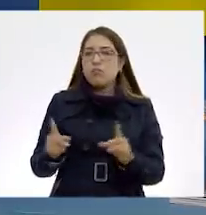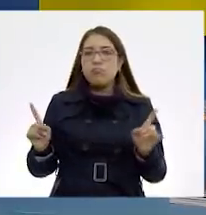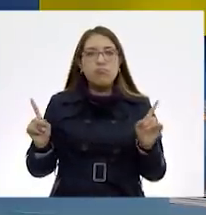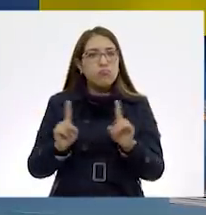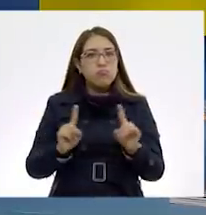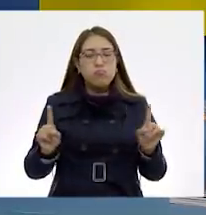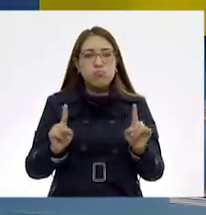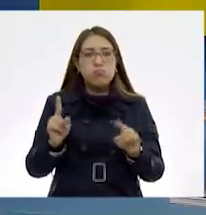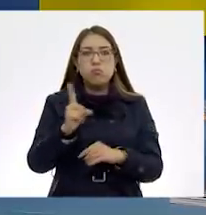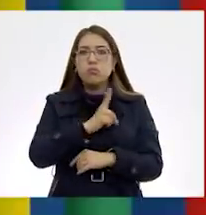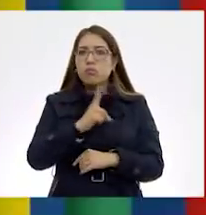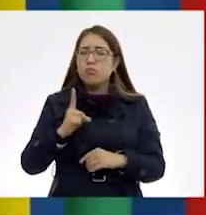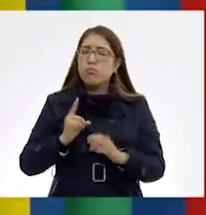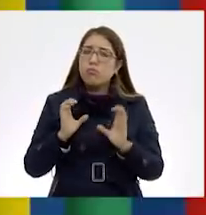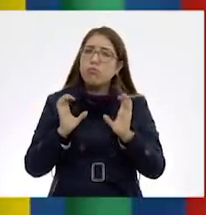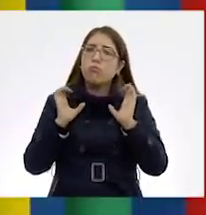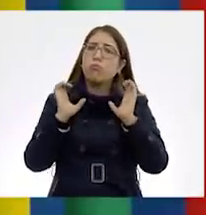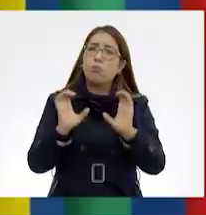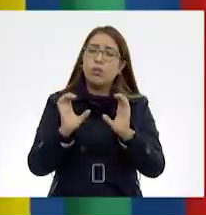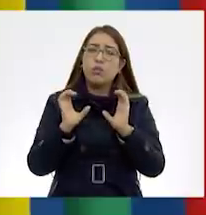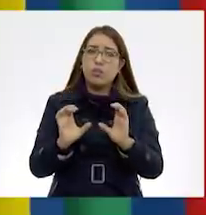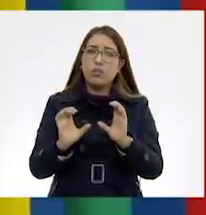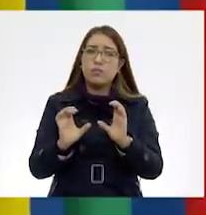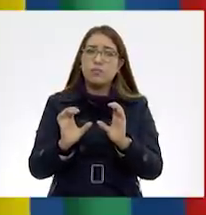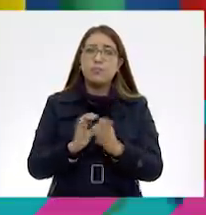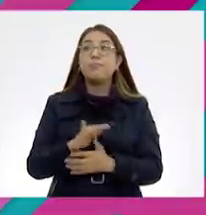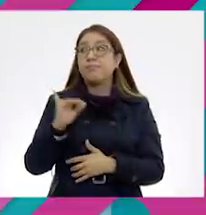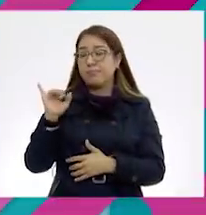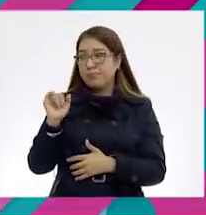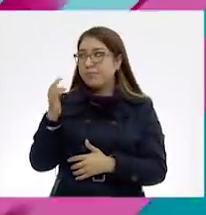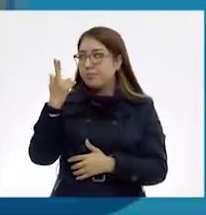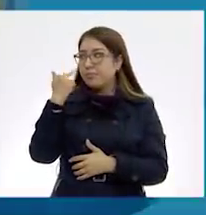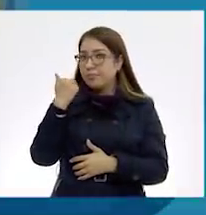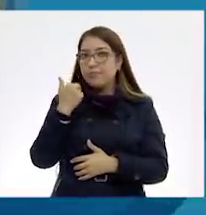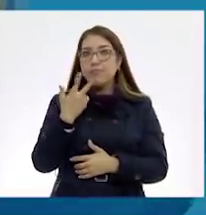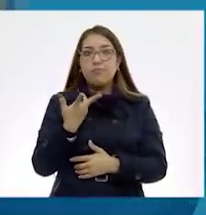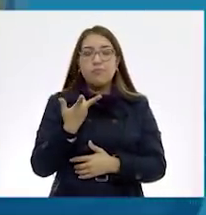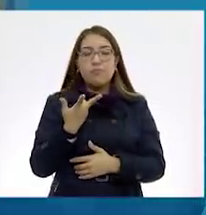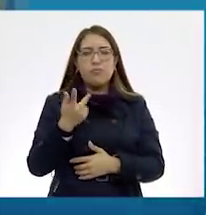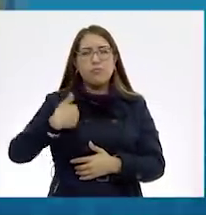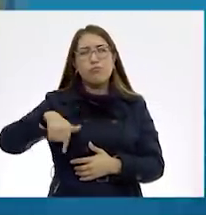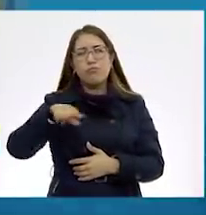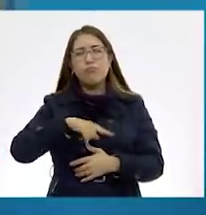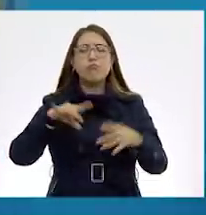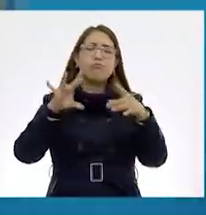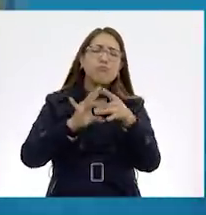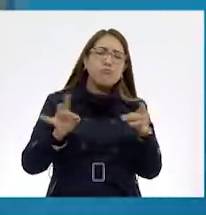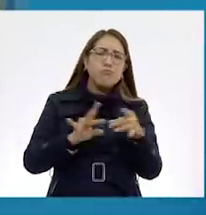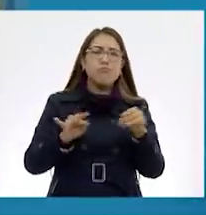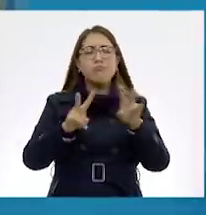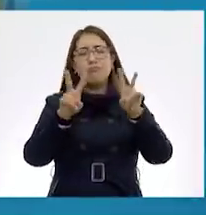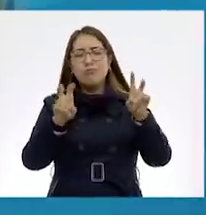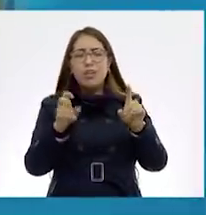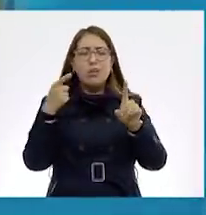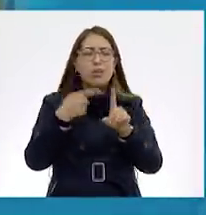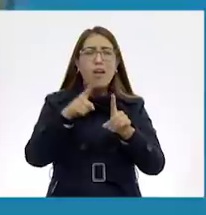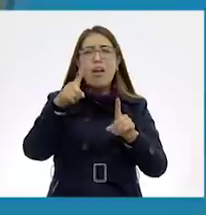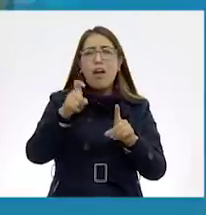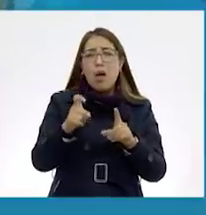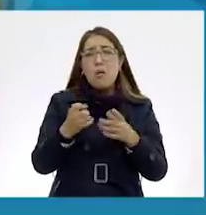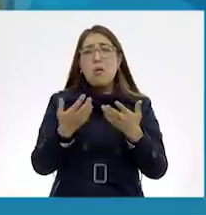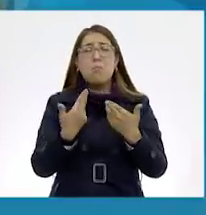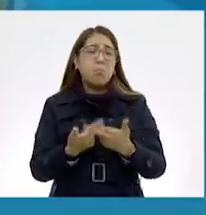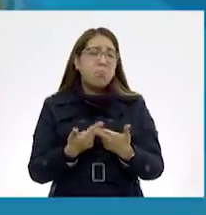cuidar. Muy bien, Alfonso. De nada sirve hablar sobre la importancia y la disponibilidad del agua que existe en nuestro